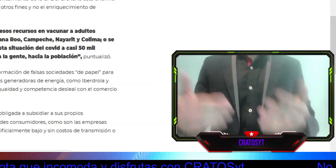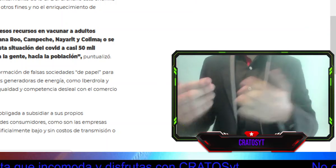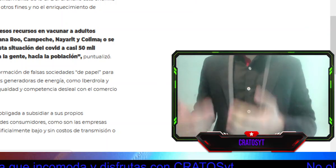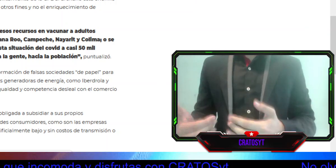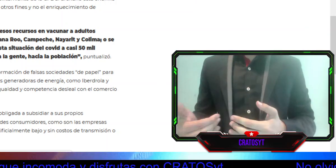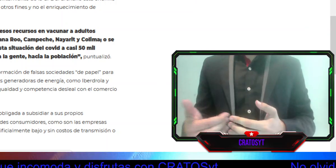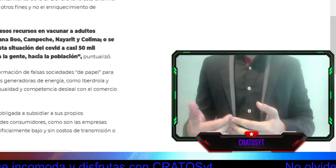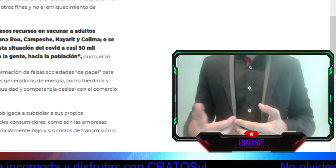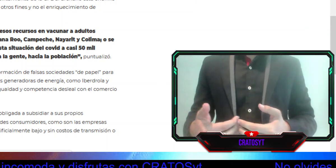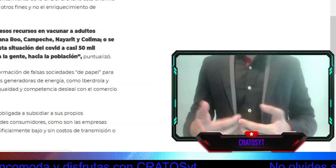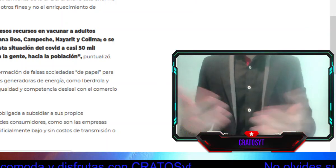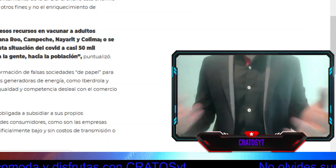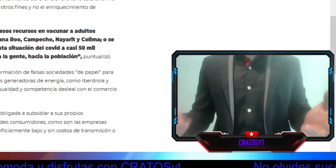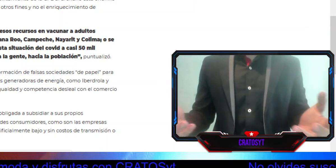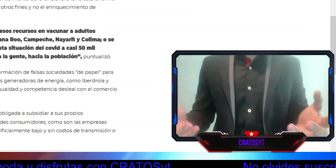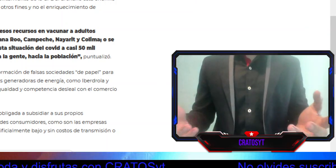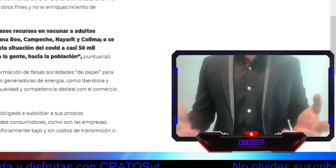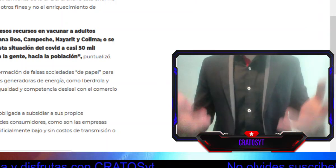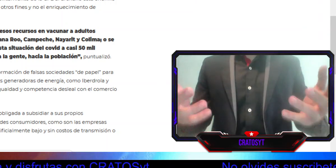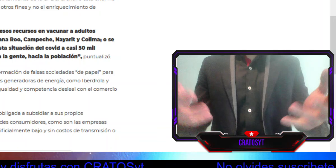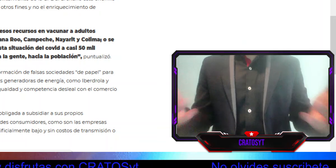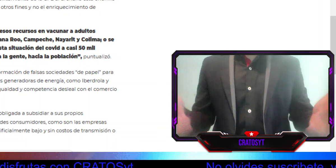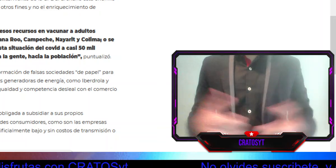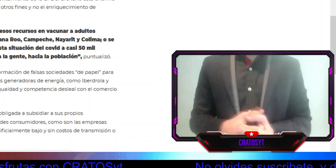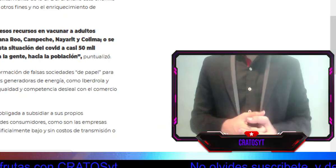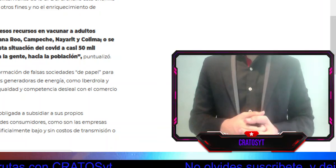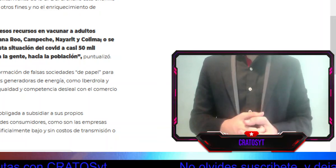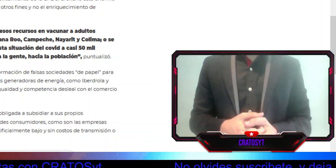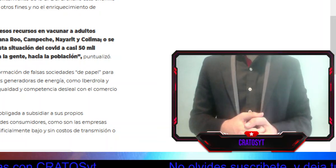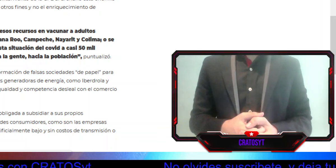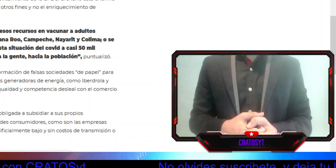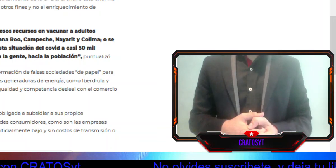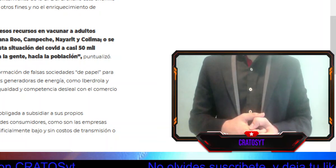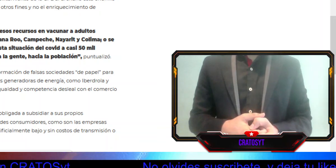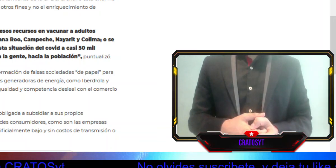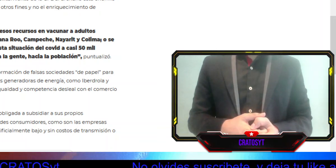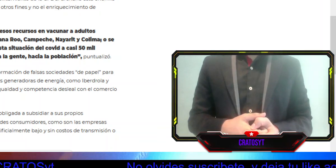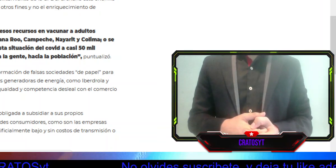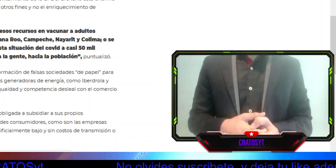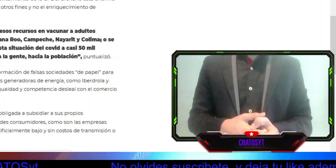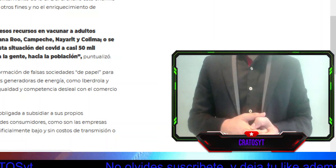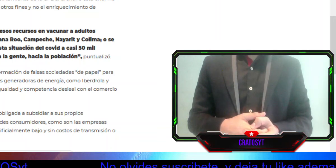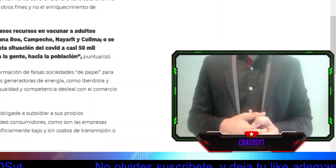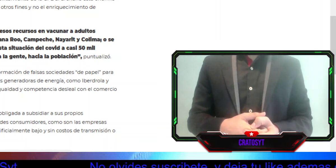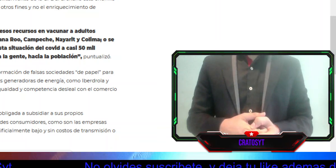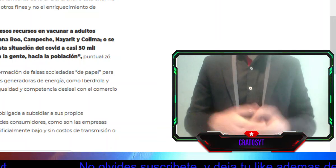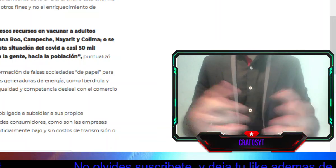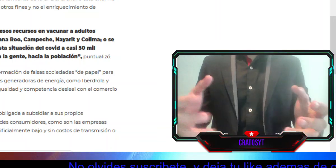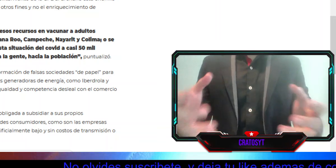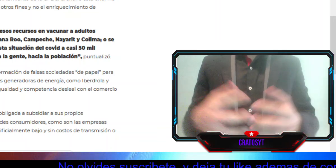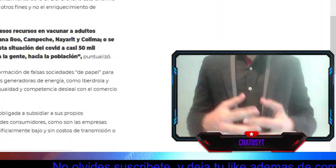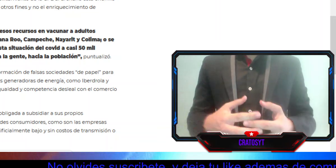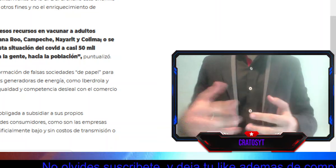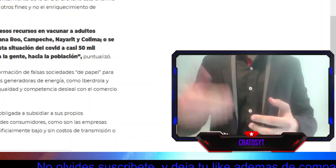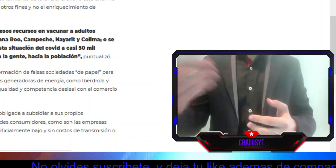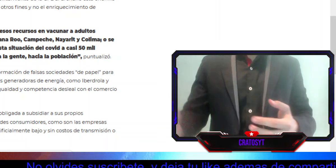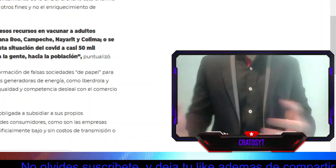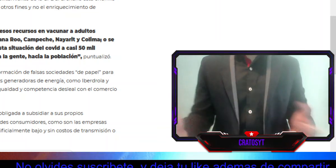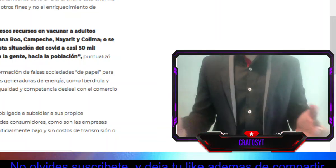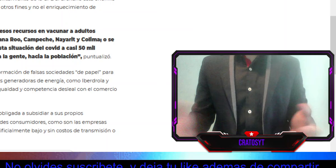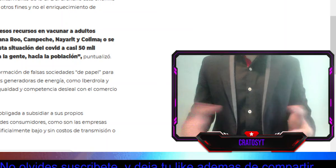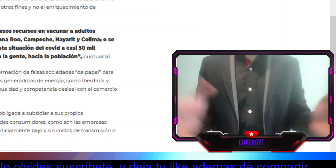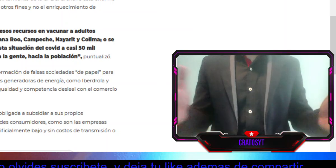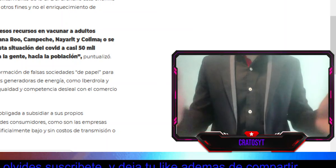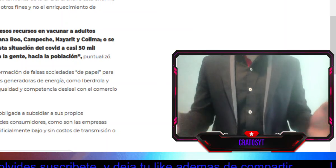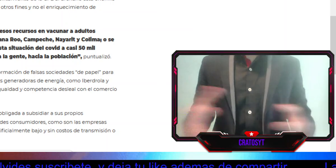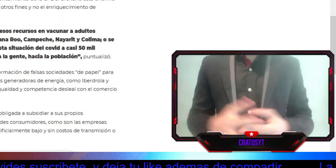de respaldo, que cuando no producen estas mismas plantas de generación de energías limpias, pues entonces entre una forma de respaldar esa